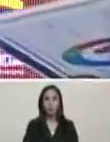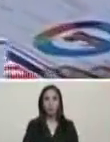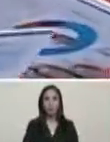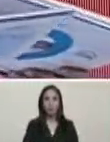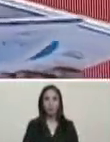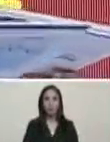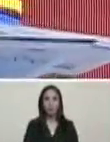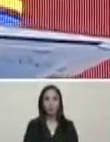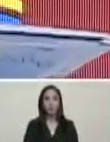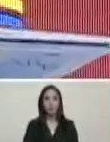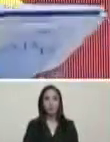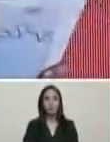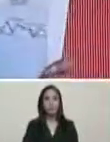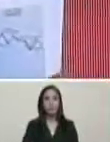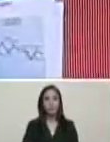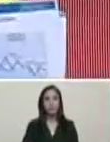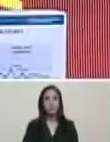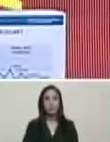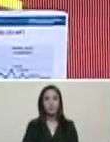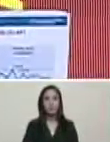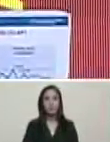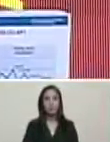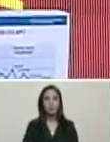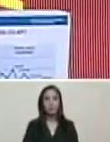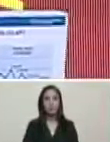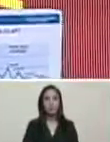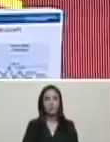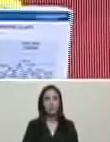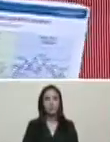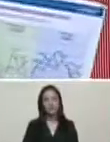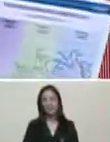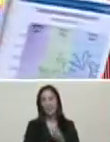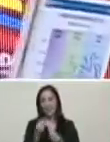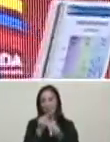de las migajas de la comida podrida.